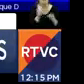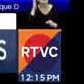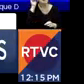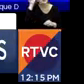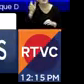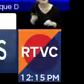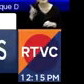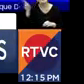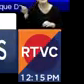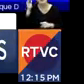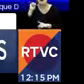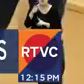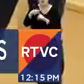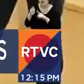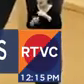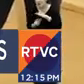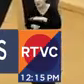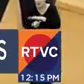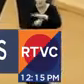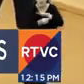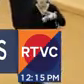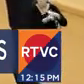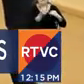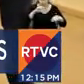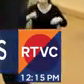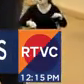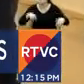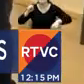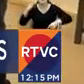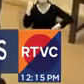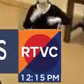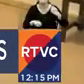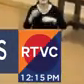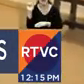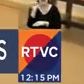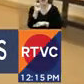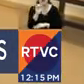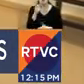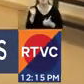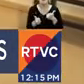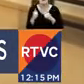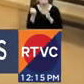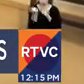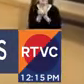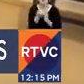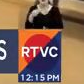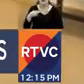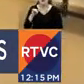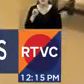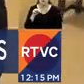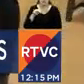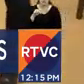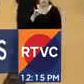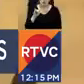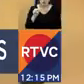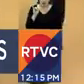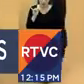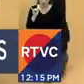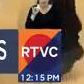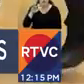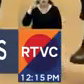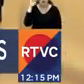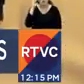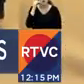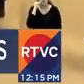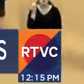funcionarios judiciales para mantener el monopolio de la venta de vehículos de la marca Hyundai en Colombia. La nueva fecha para la audiencia será el